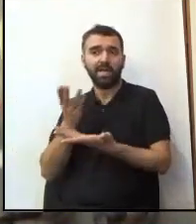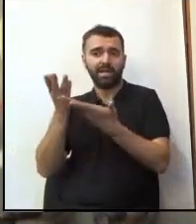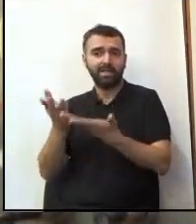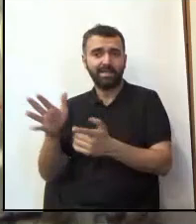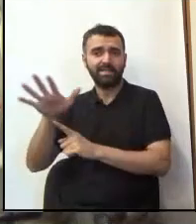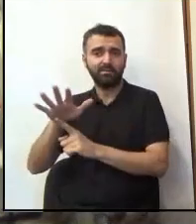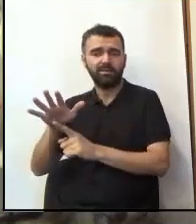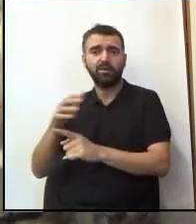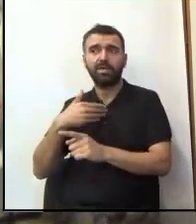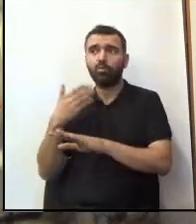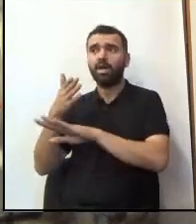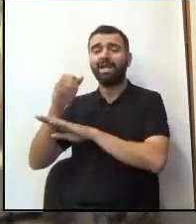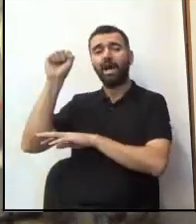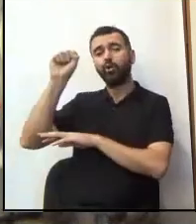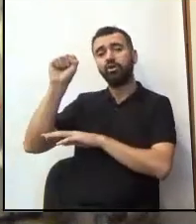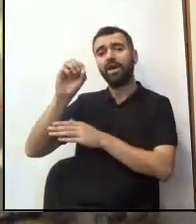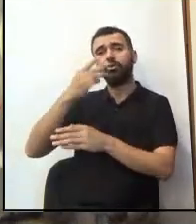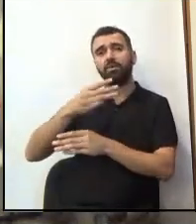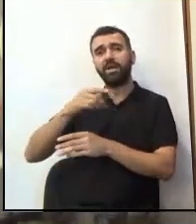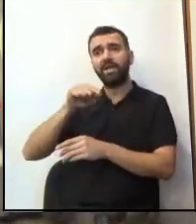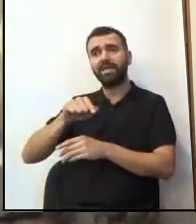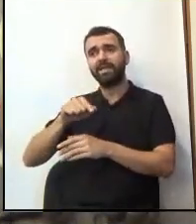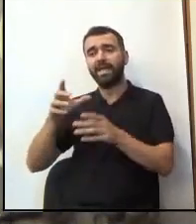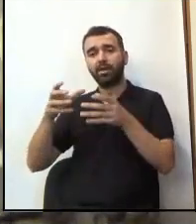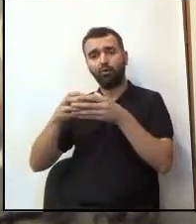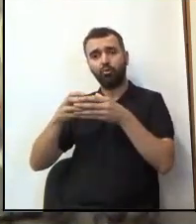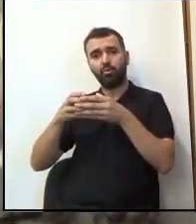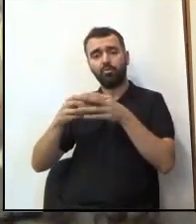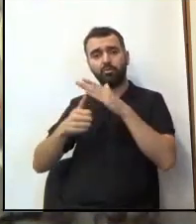las autoridades municipales y de este órgano colegiado a la inspección de las obras.